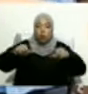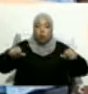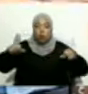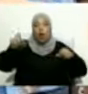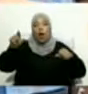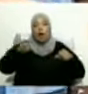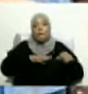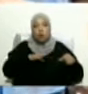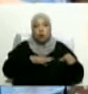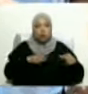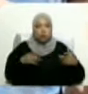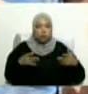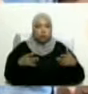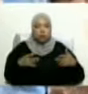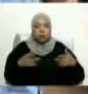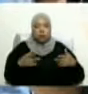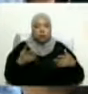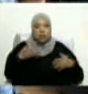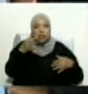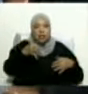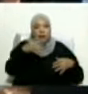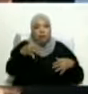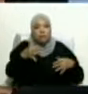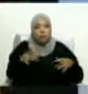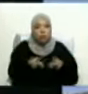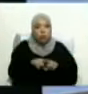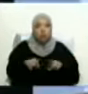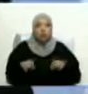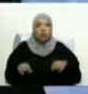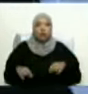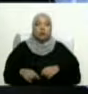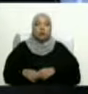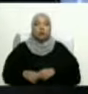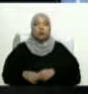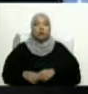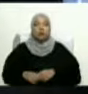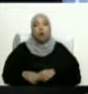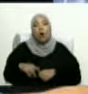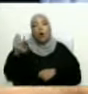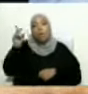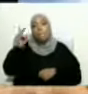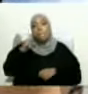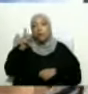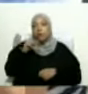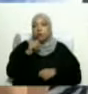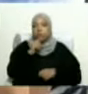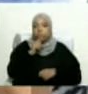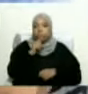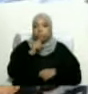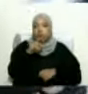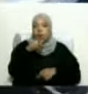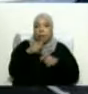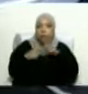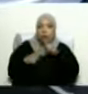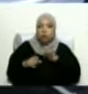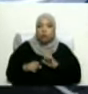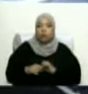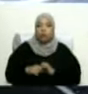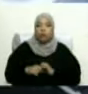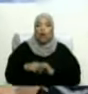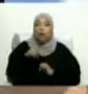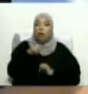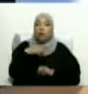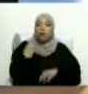siempre nos ha pertenecido. Profesor, luego de esta adhesión, el trabajo que se va a continuar de aquí en adelante